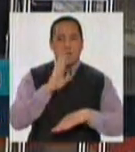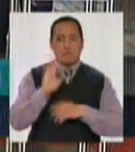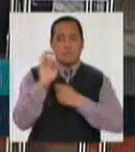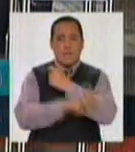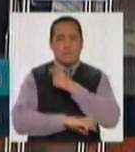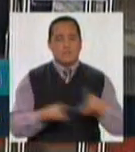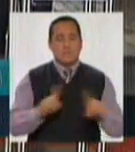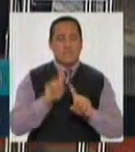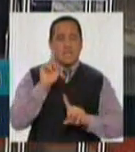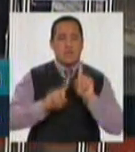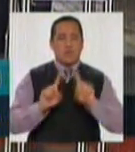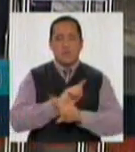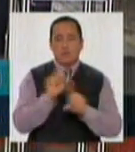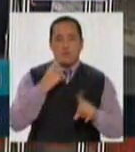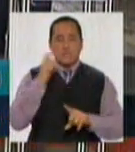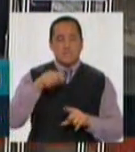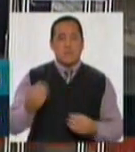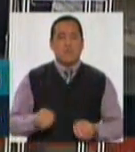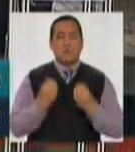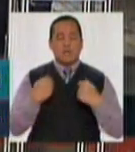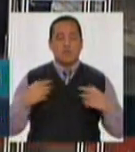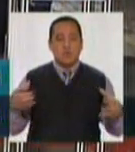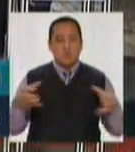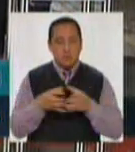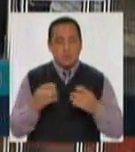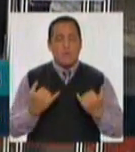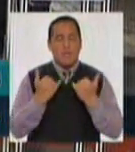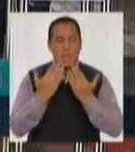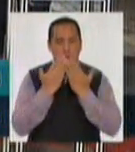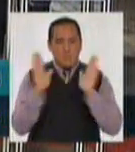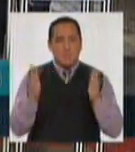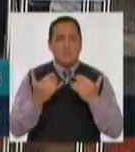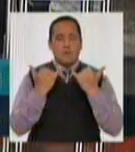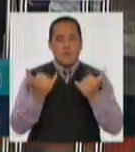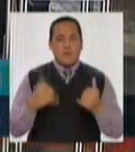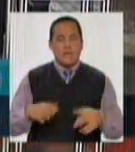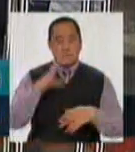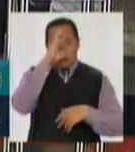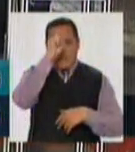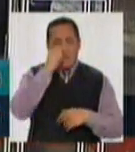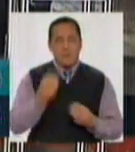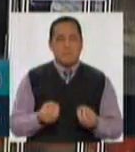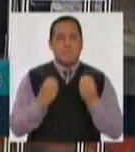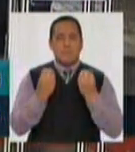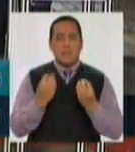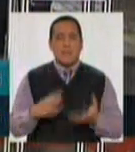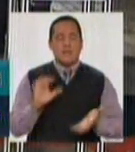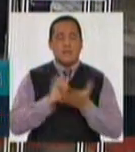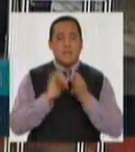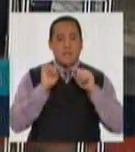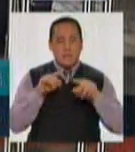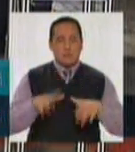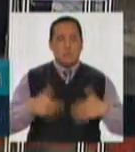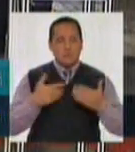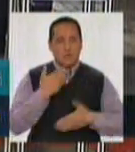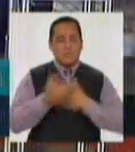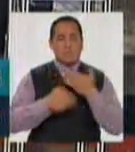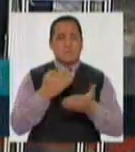Es algo que no es necesario, ya que nosotros abrimos las embajadas para que esto pudiera